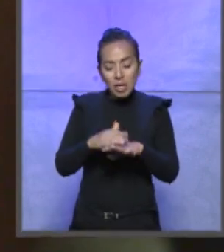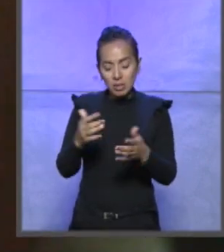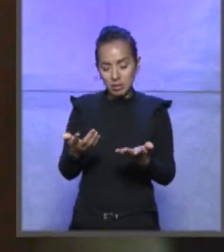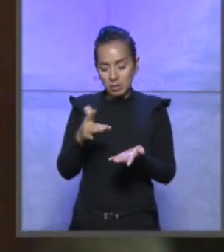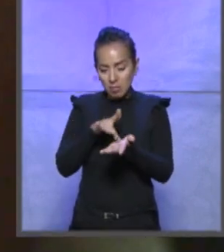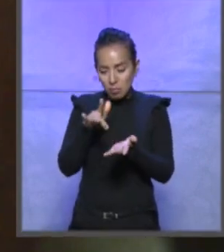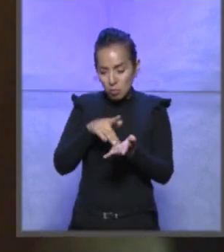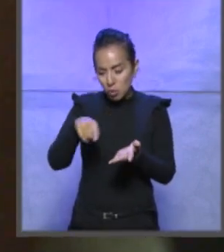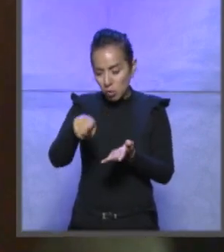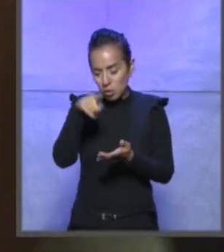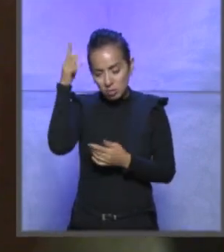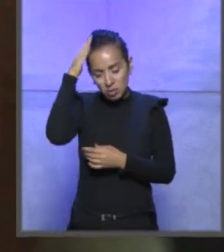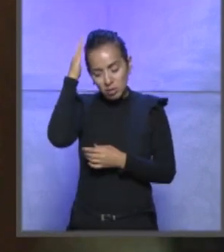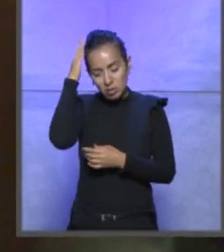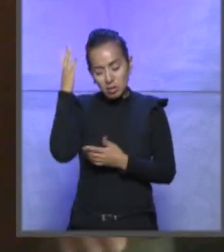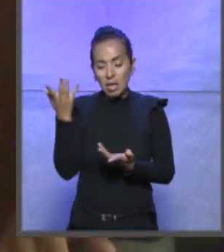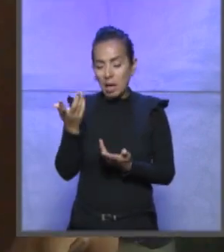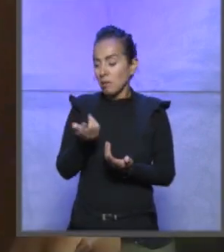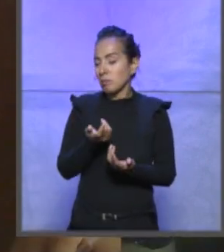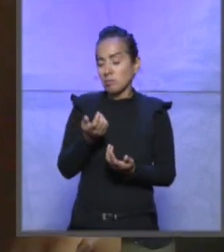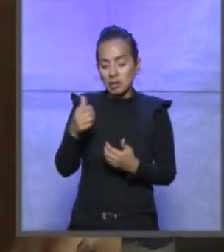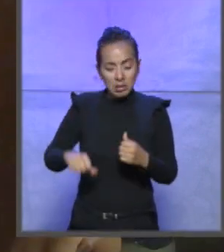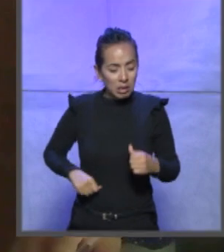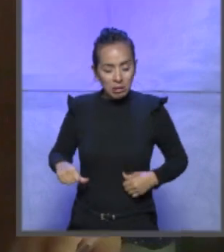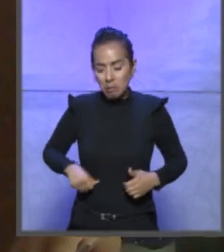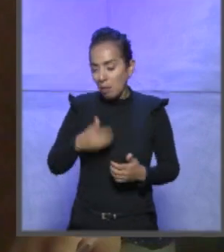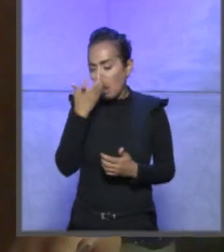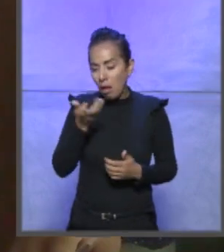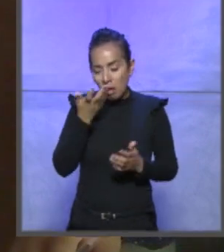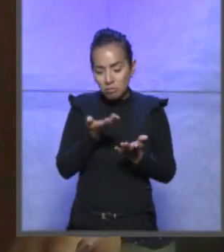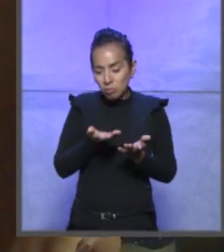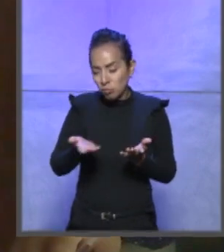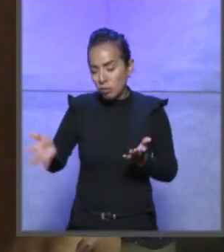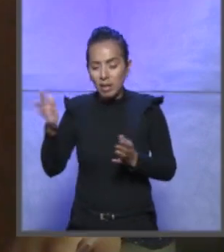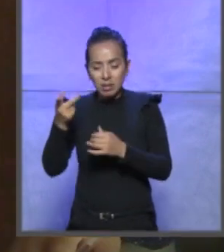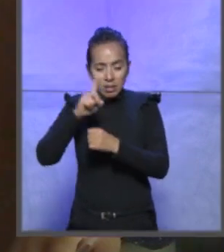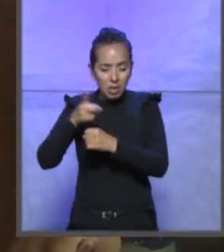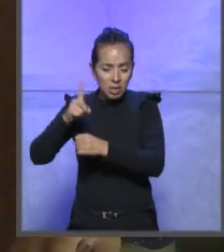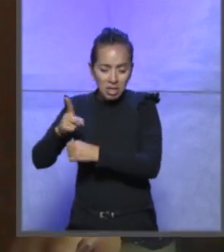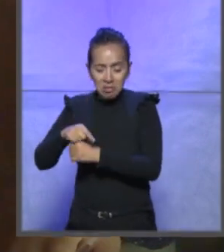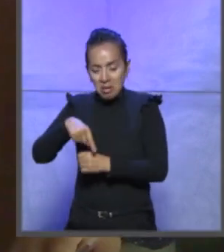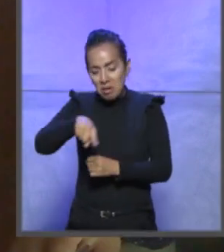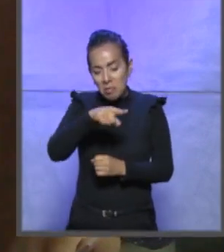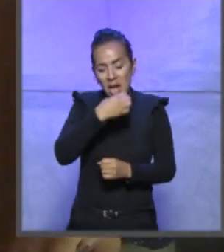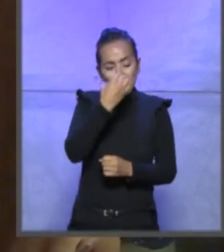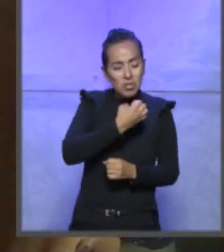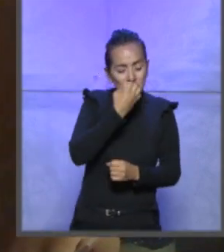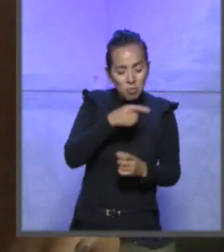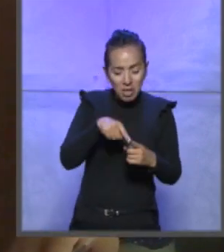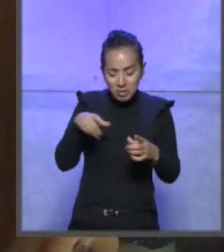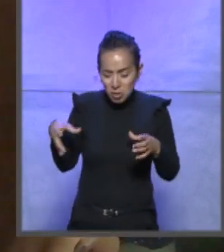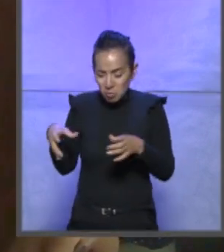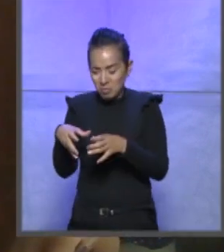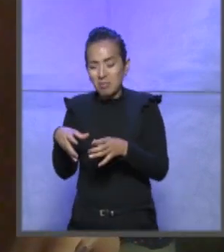y más apoyo de las autoridades en nuestras actividades cotidianas, tanto en las escuelas, en las comunidades, en los